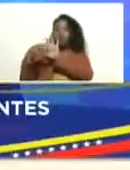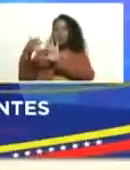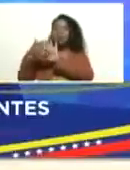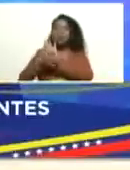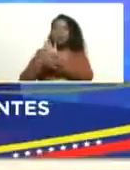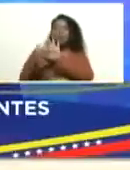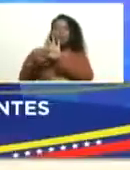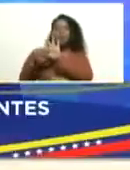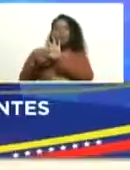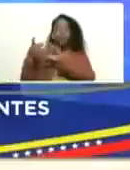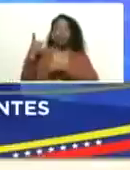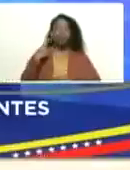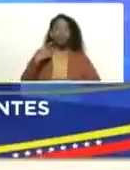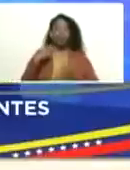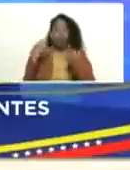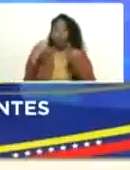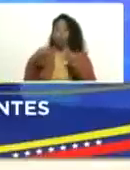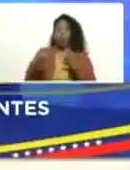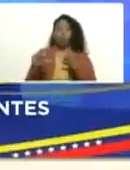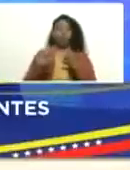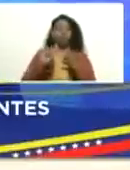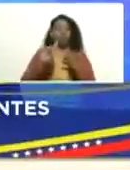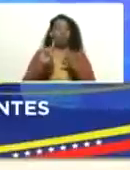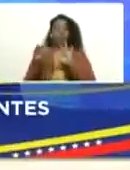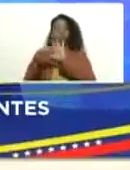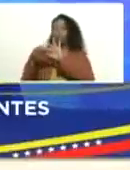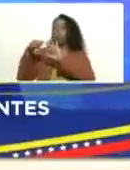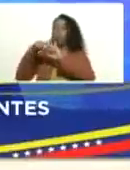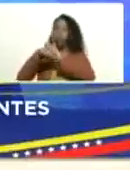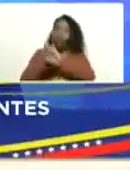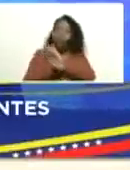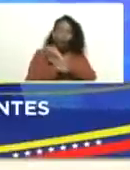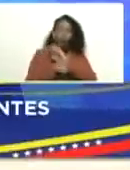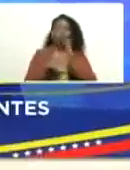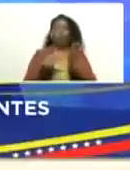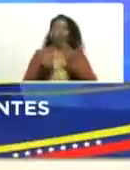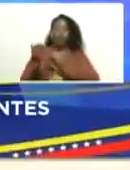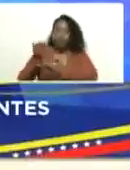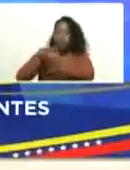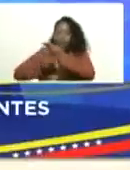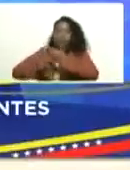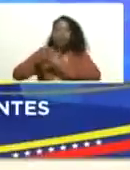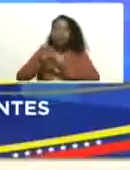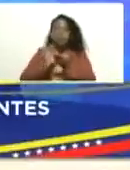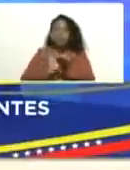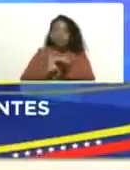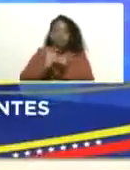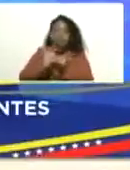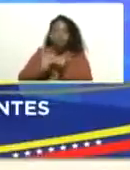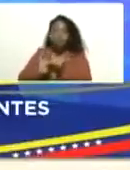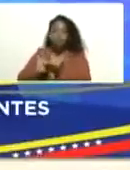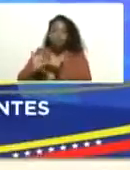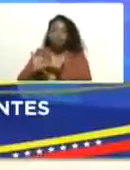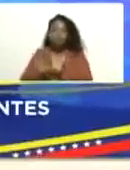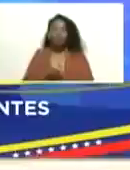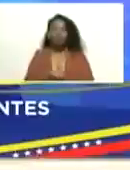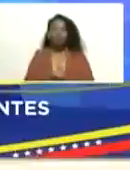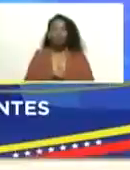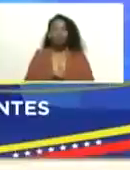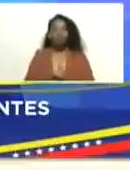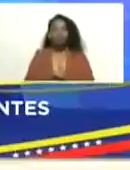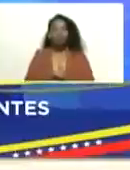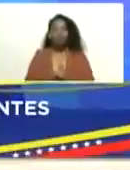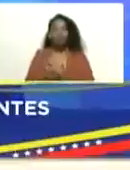relación diplomática normal, sino que es una relación estratégica, que los